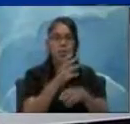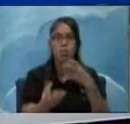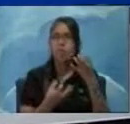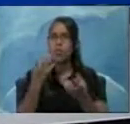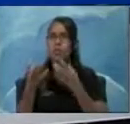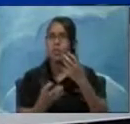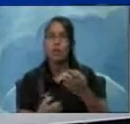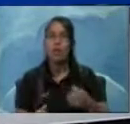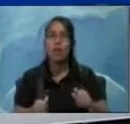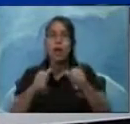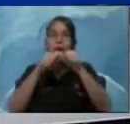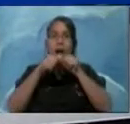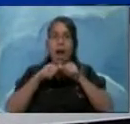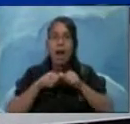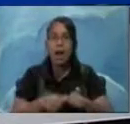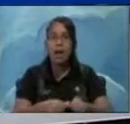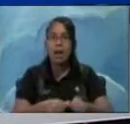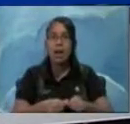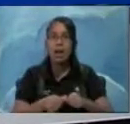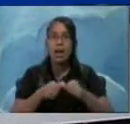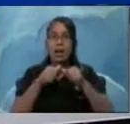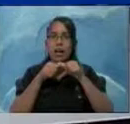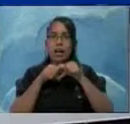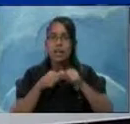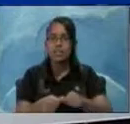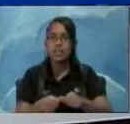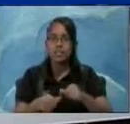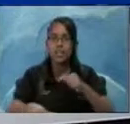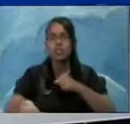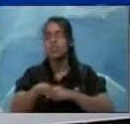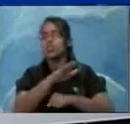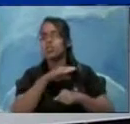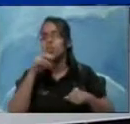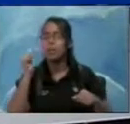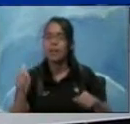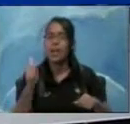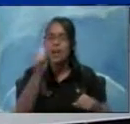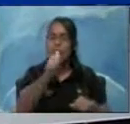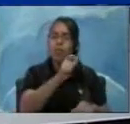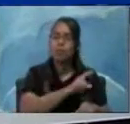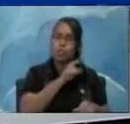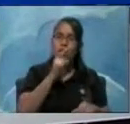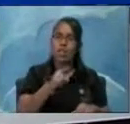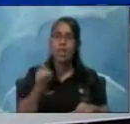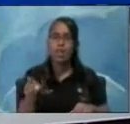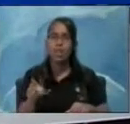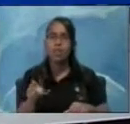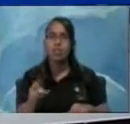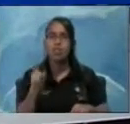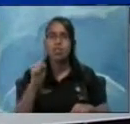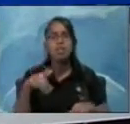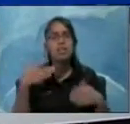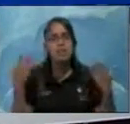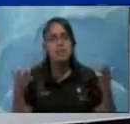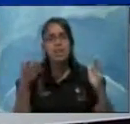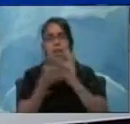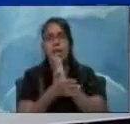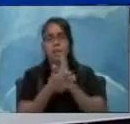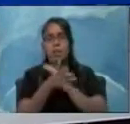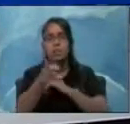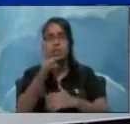sentándose sobre cada uno de ellos asentándose sobre cada uno de ellos y qué pasó en el